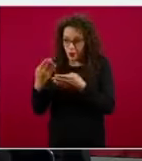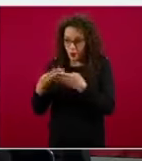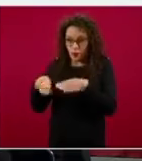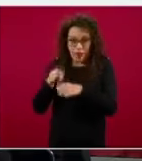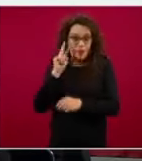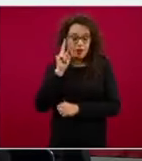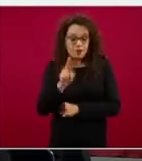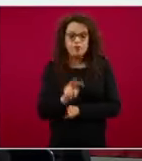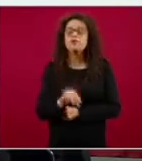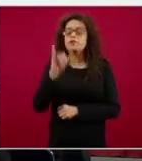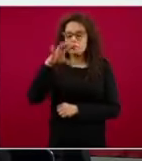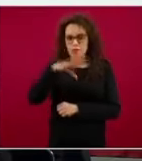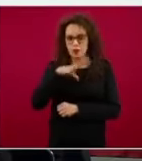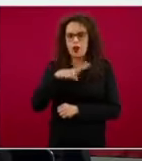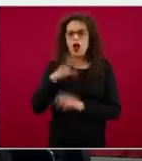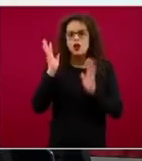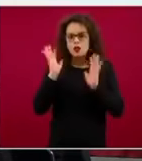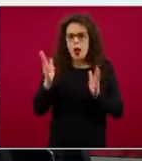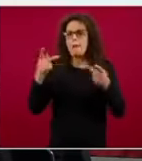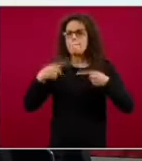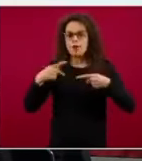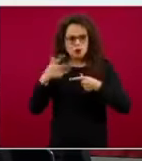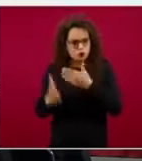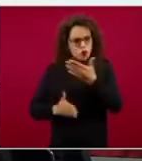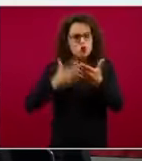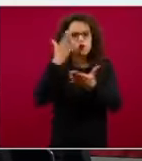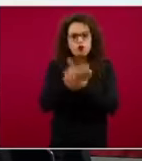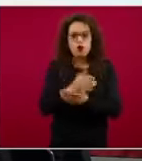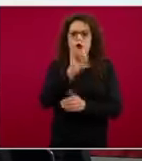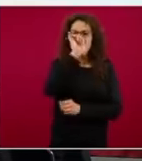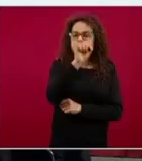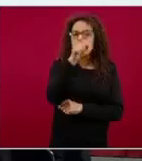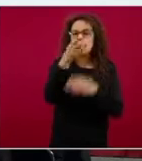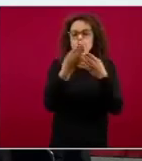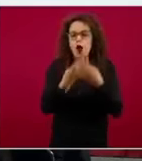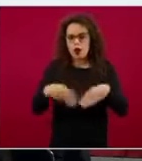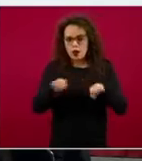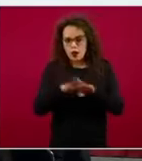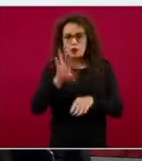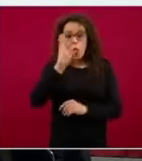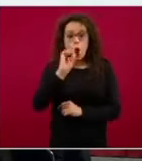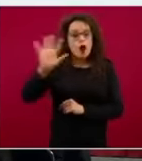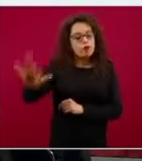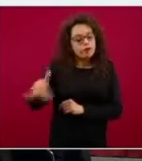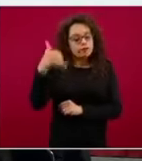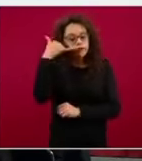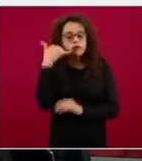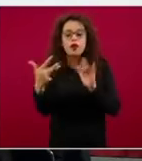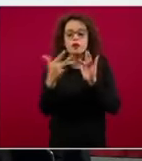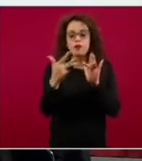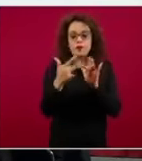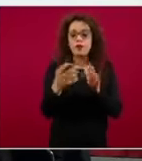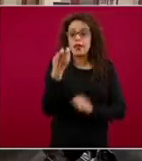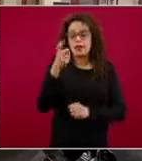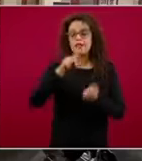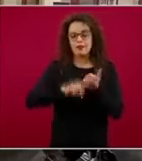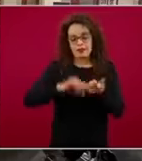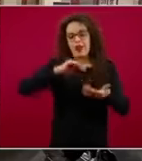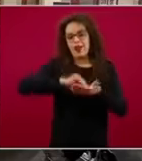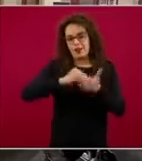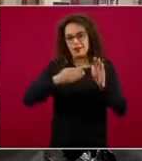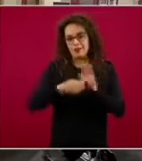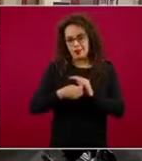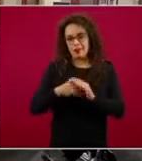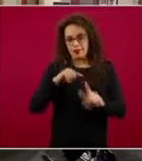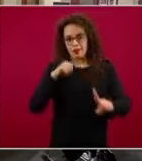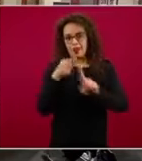que personas, brigadas, han visitado su domicilio o les han llamado por teléfono, y es parte de la estrategia. El otro